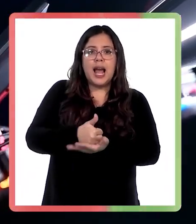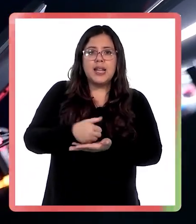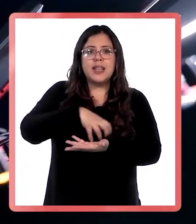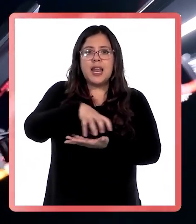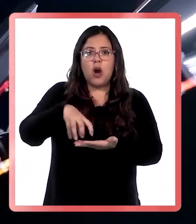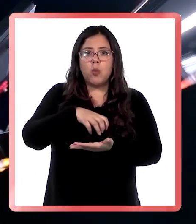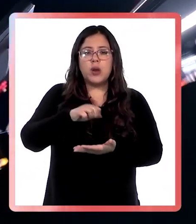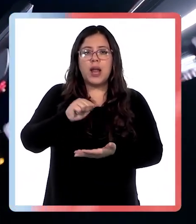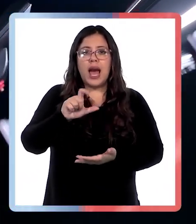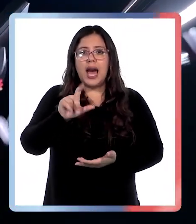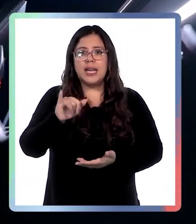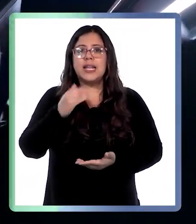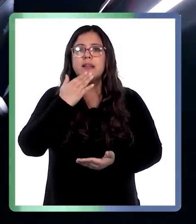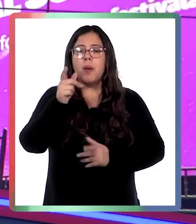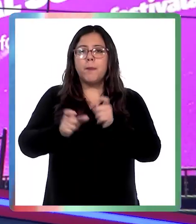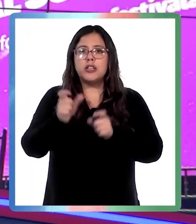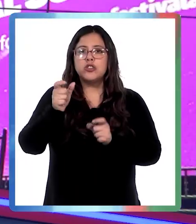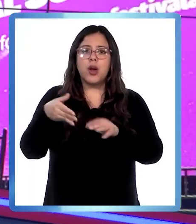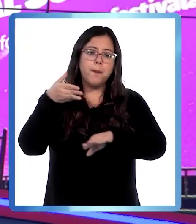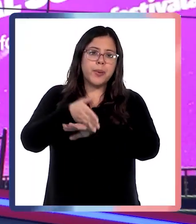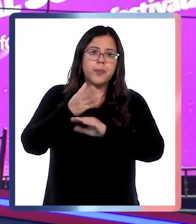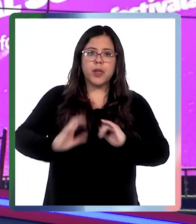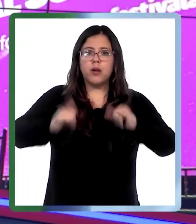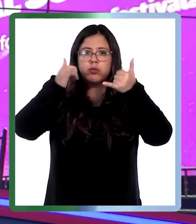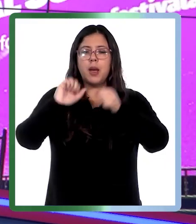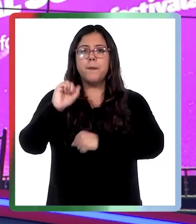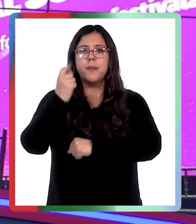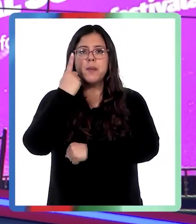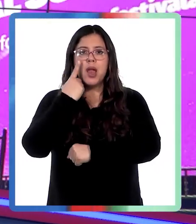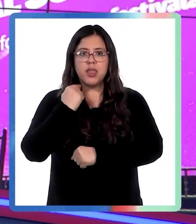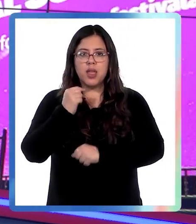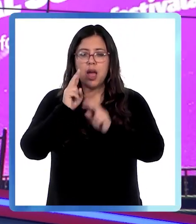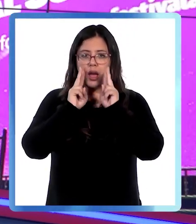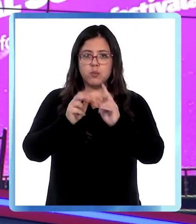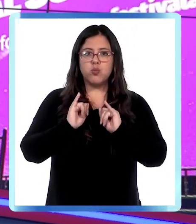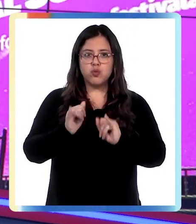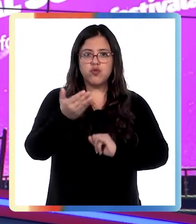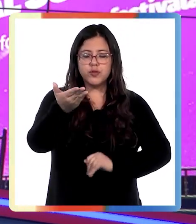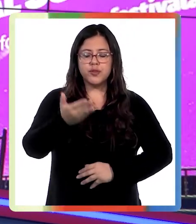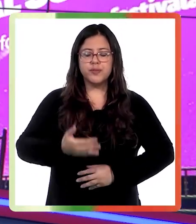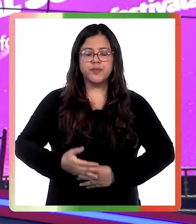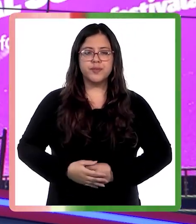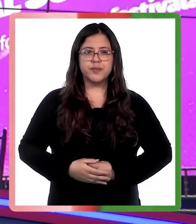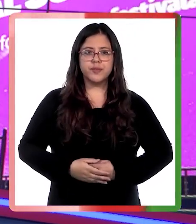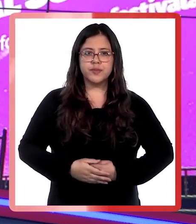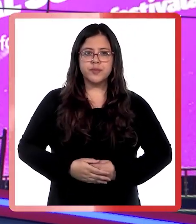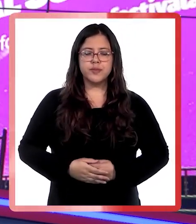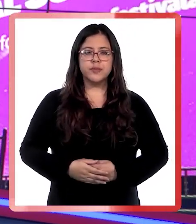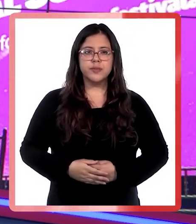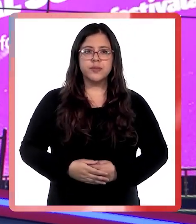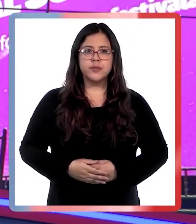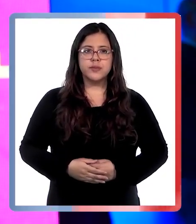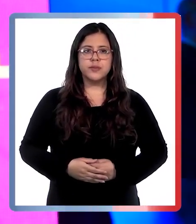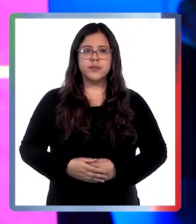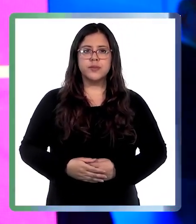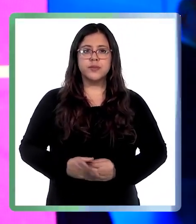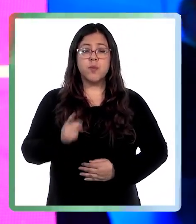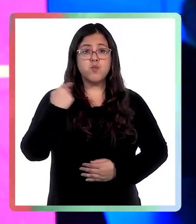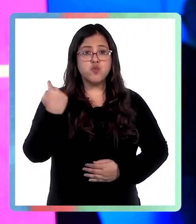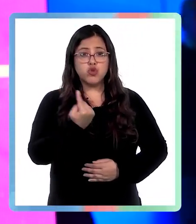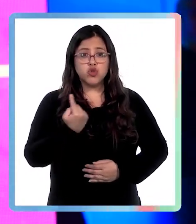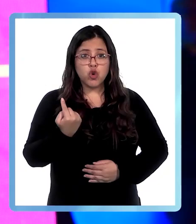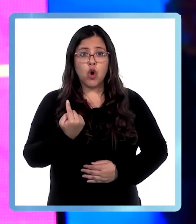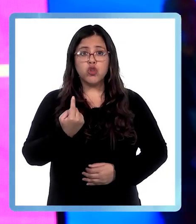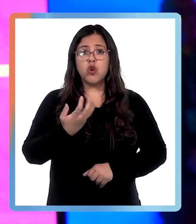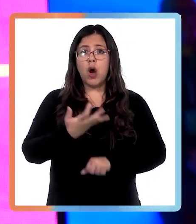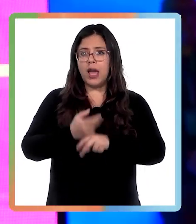Ali maneri y también asistentes que disfrutaron de la primera jornada escuchemos sus declaraciones bueno para